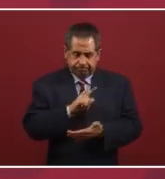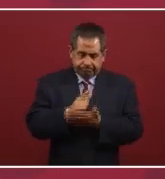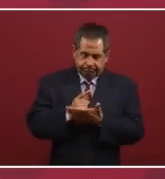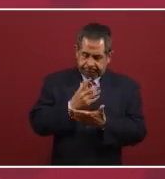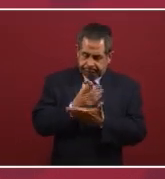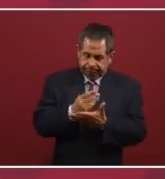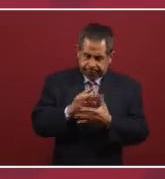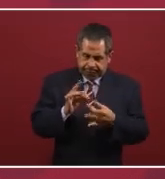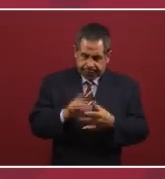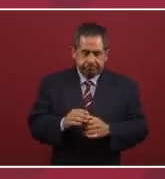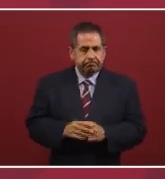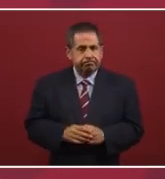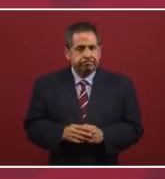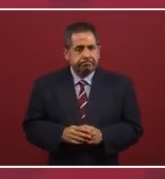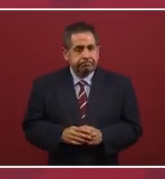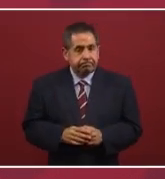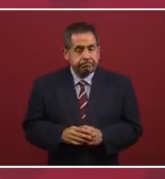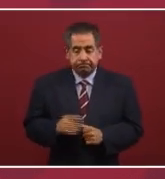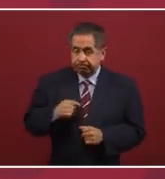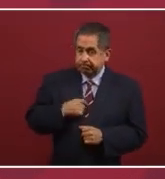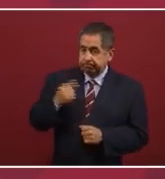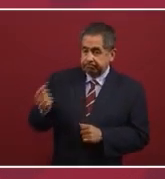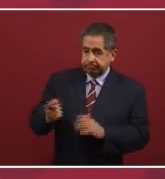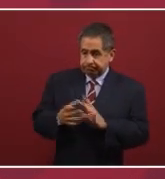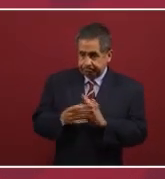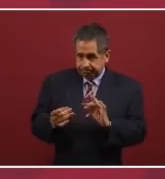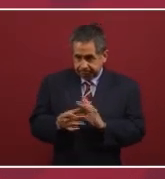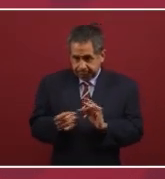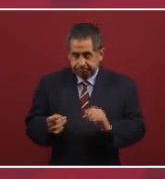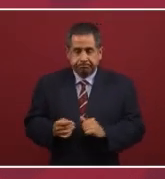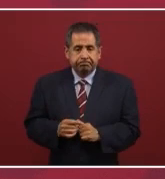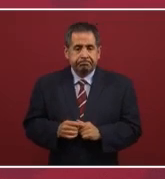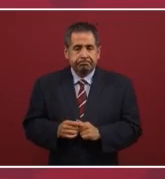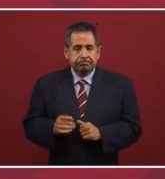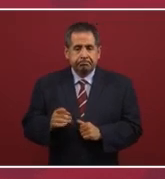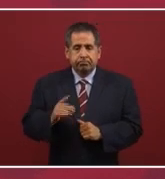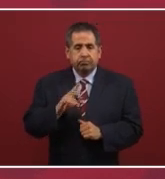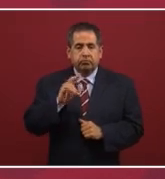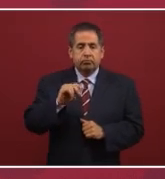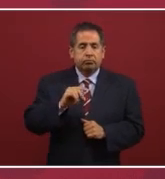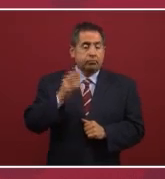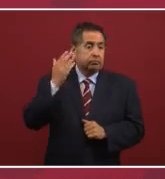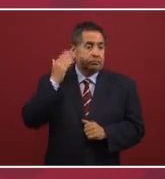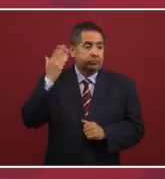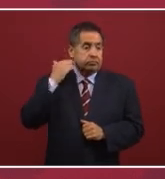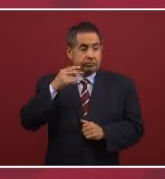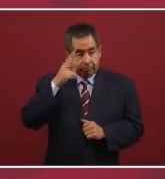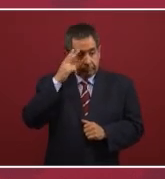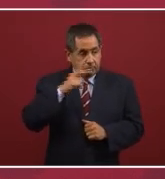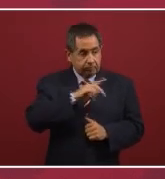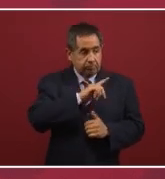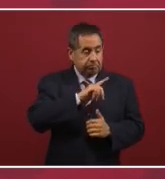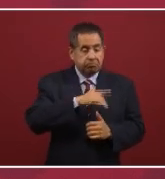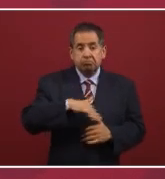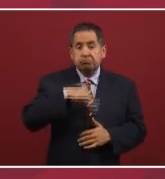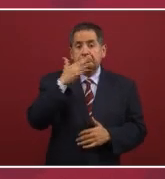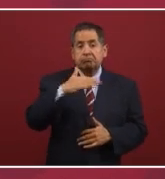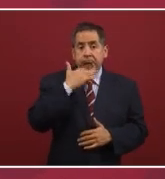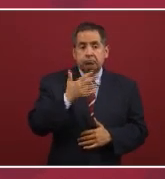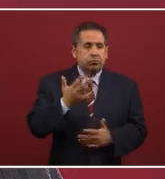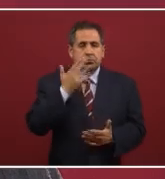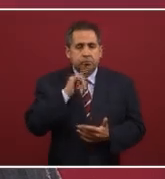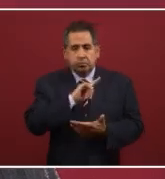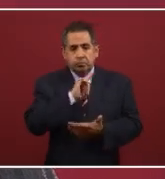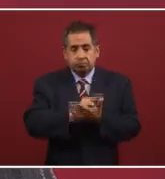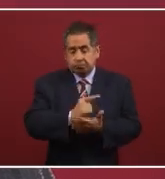expliqué de que no se consideraba delito grave la corrupción en México y